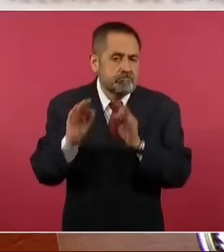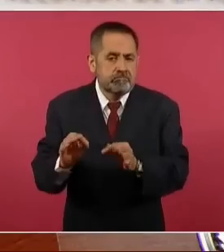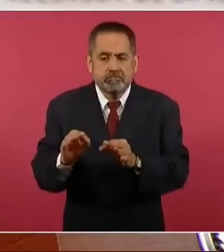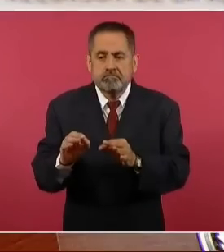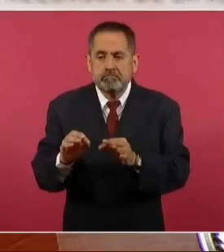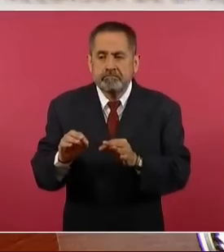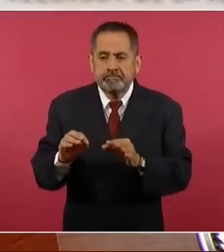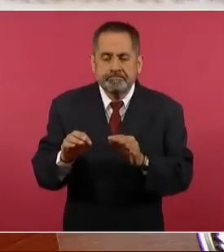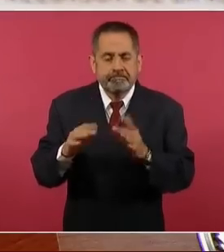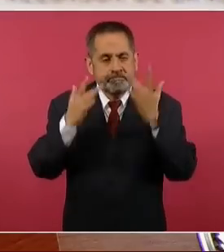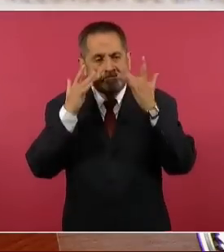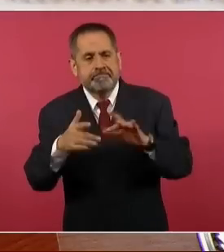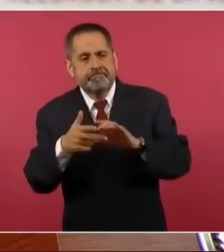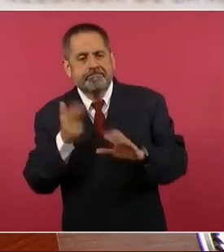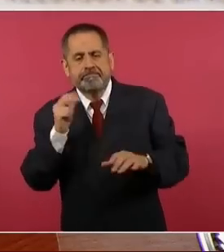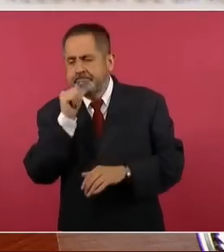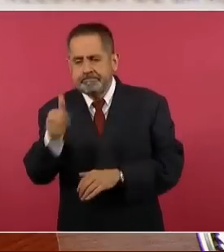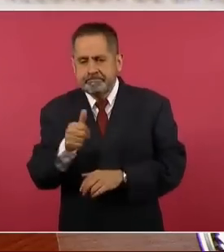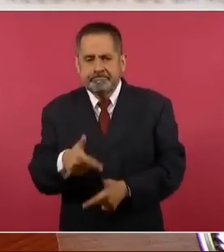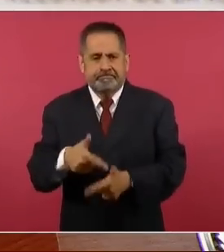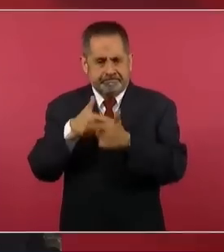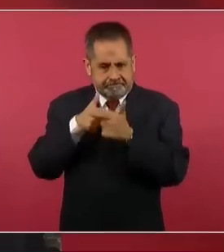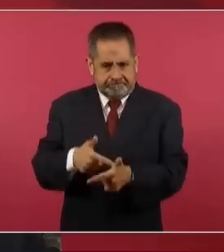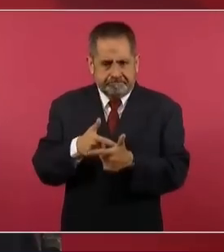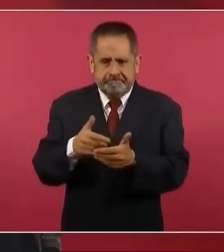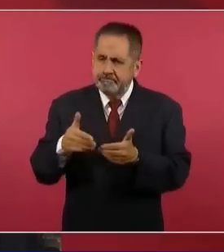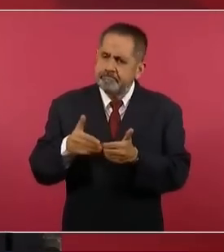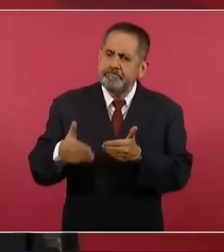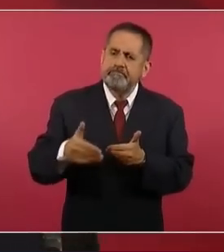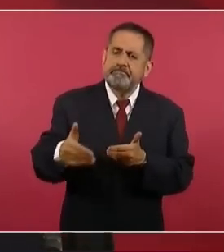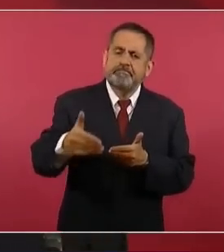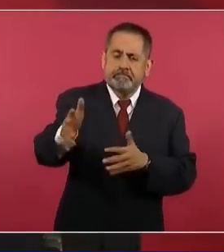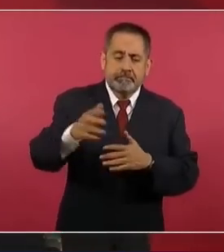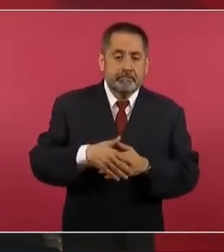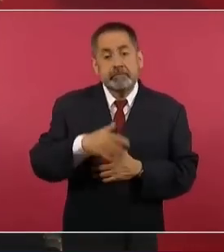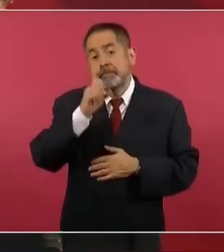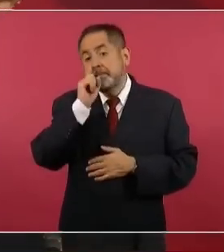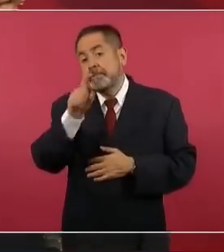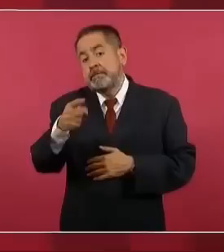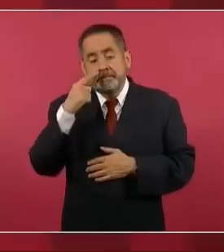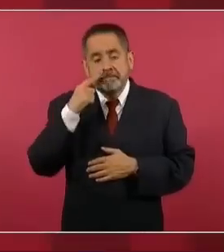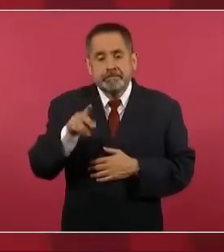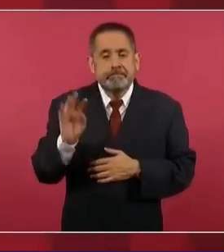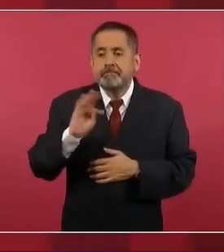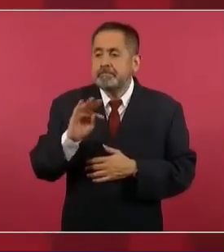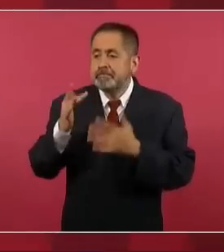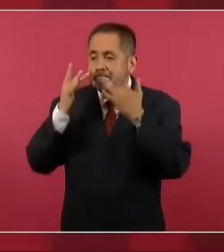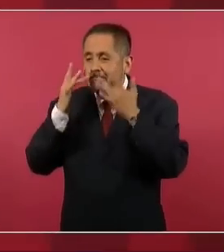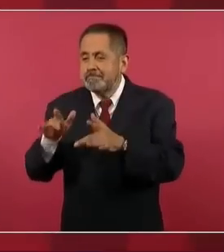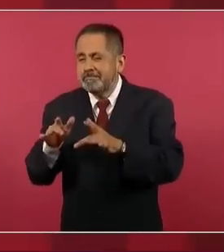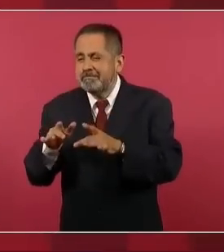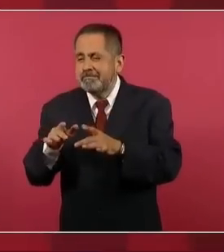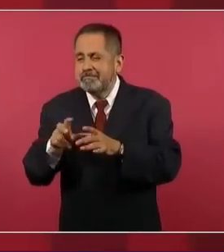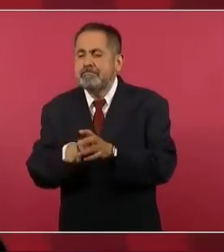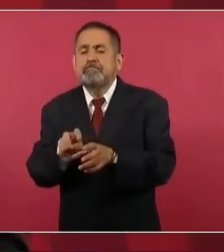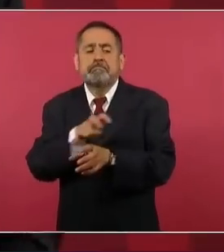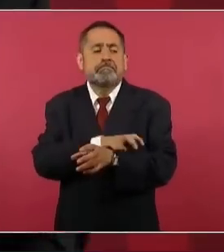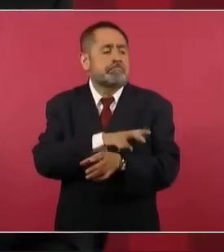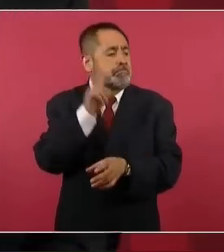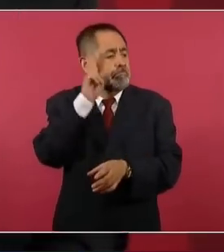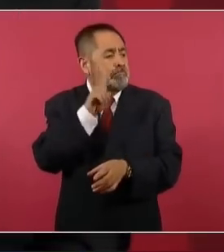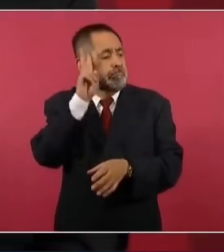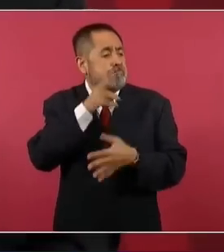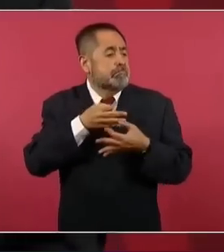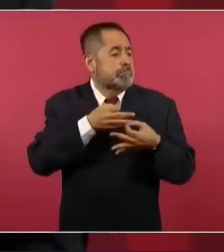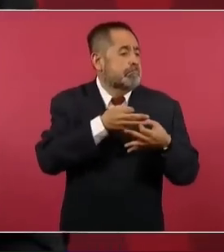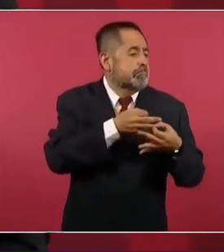haya deserción y también para alejarlos de los vicios y que